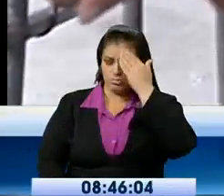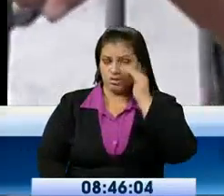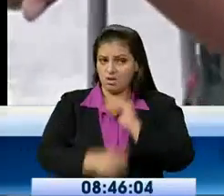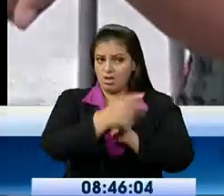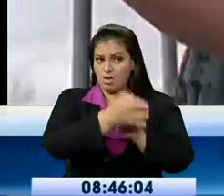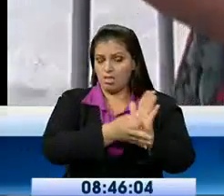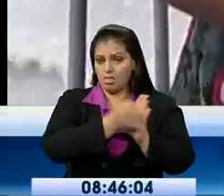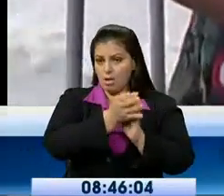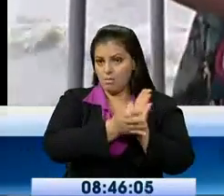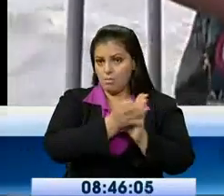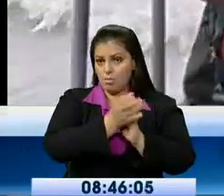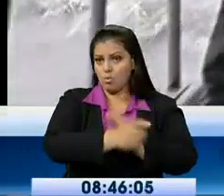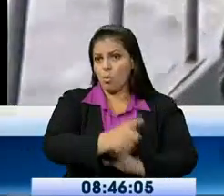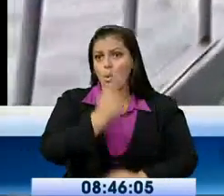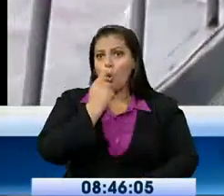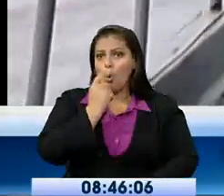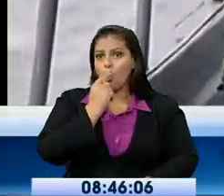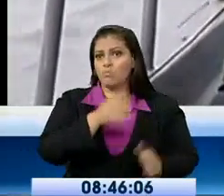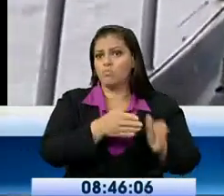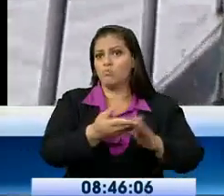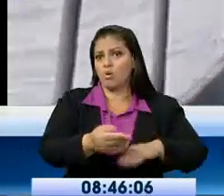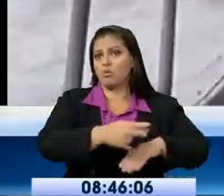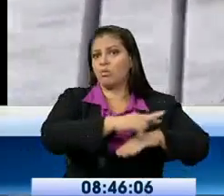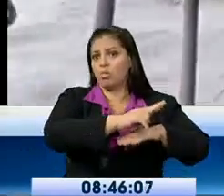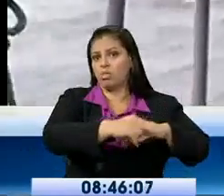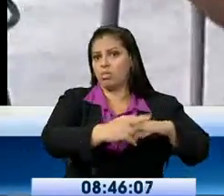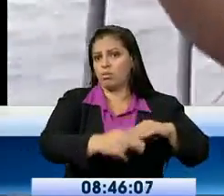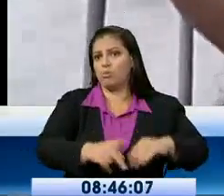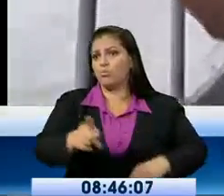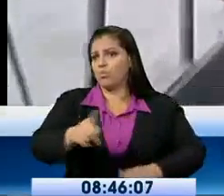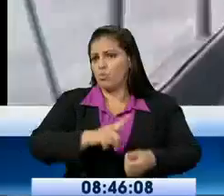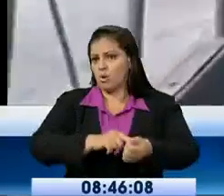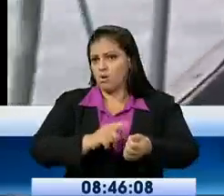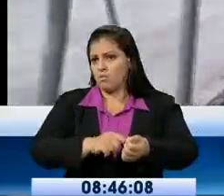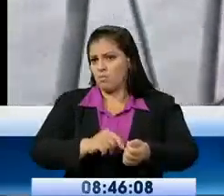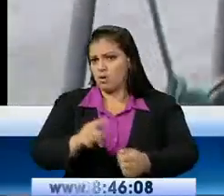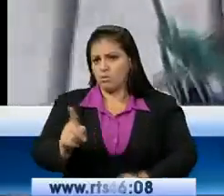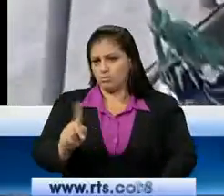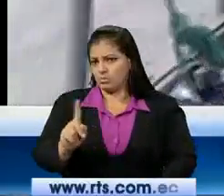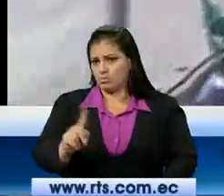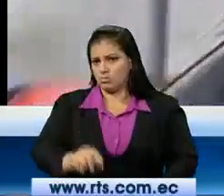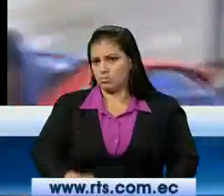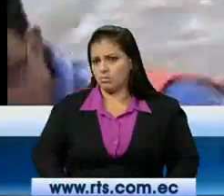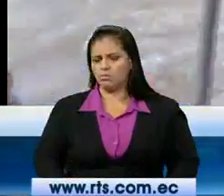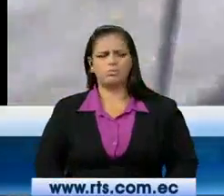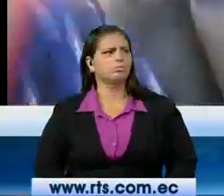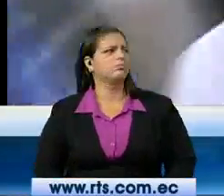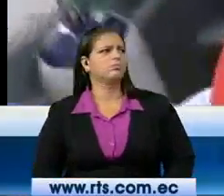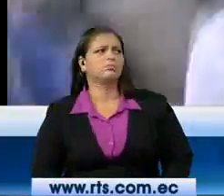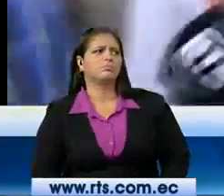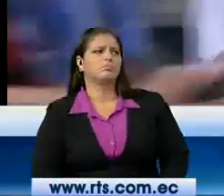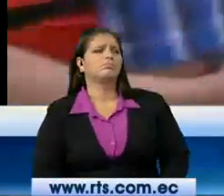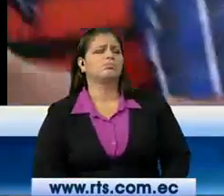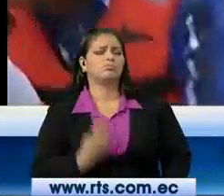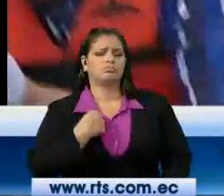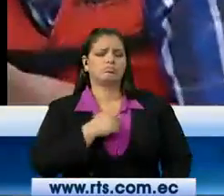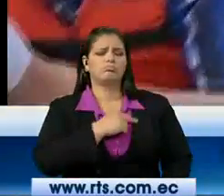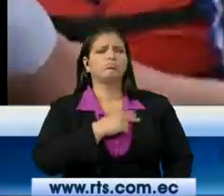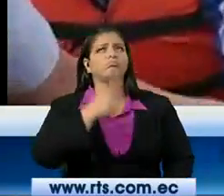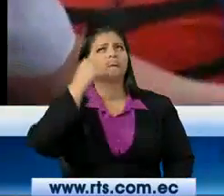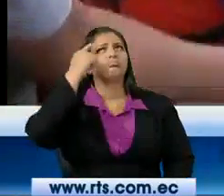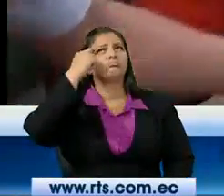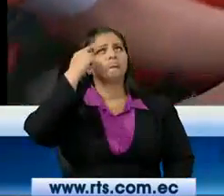ustedes mantener esa esperanza de que él esté por allí con vida? Desde luego. Nosotros somos muy creyentes. Nosotros